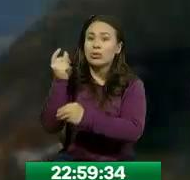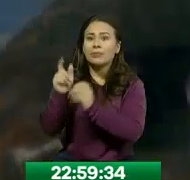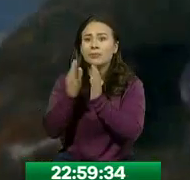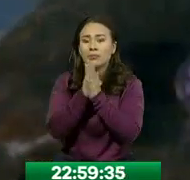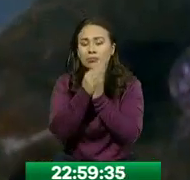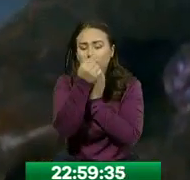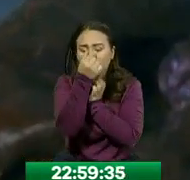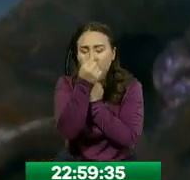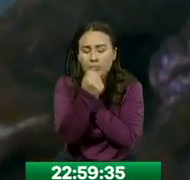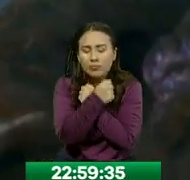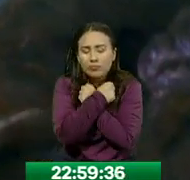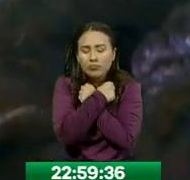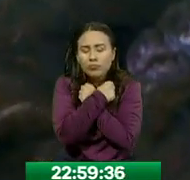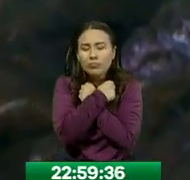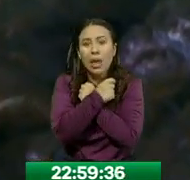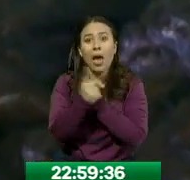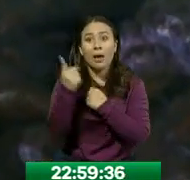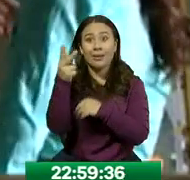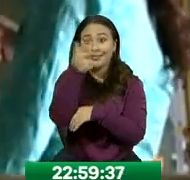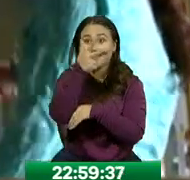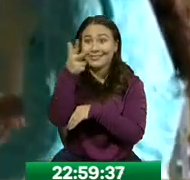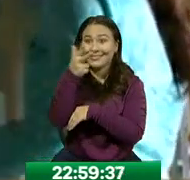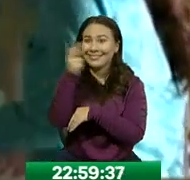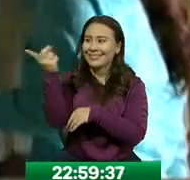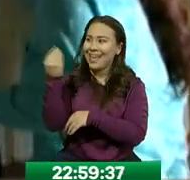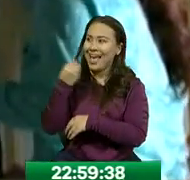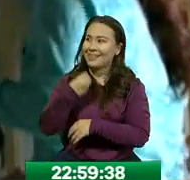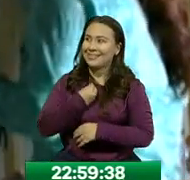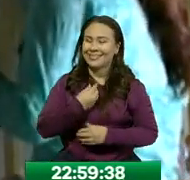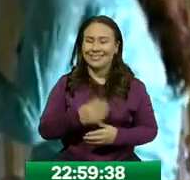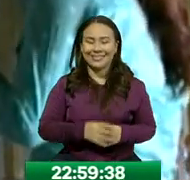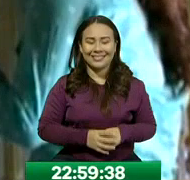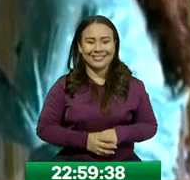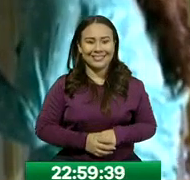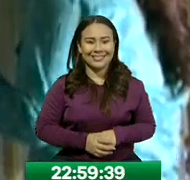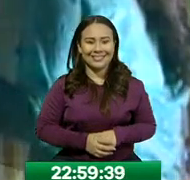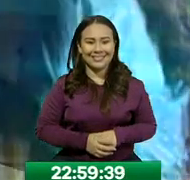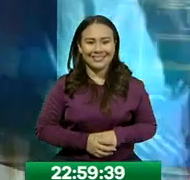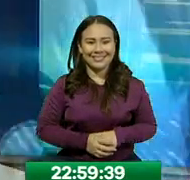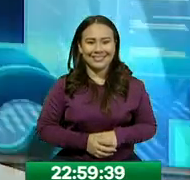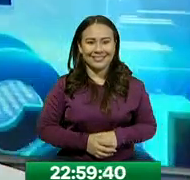pueblo. Con imágenes de Omar Flores, informó Andrea Orbe.